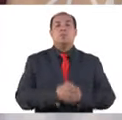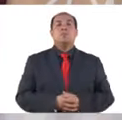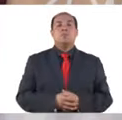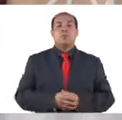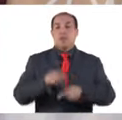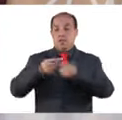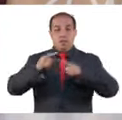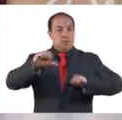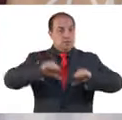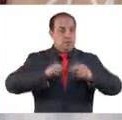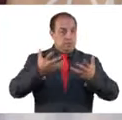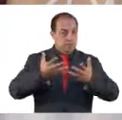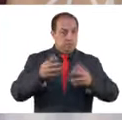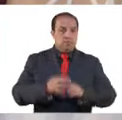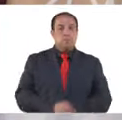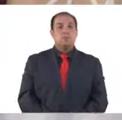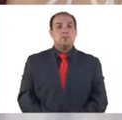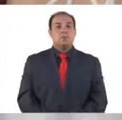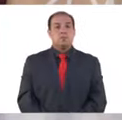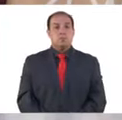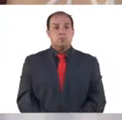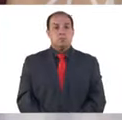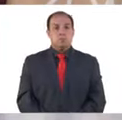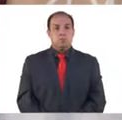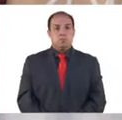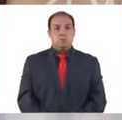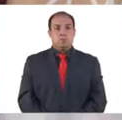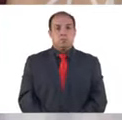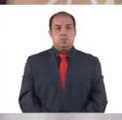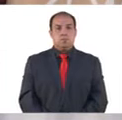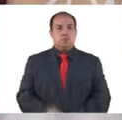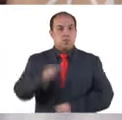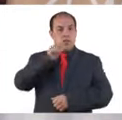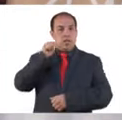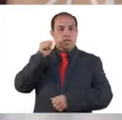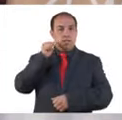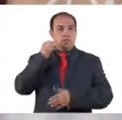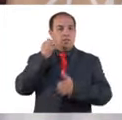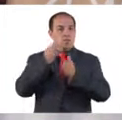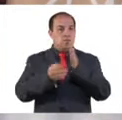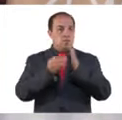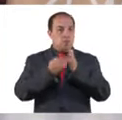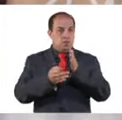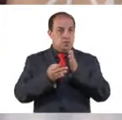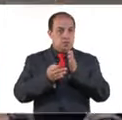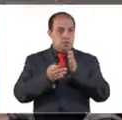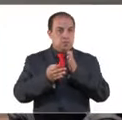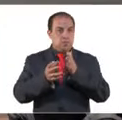cabo, y pues el tema… Ayer les quedé de ver